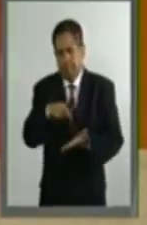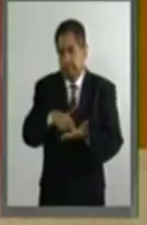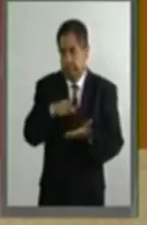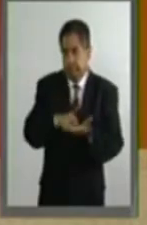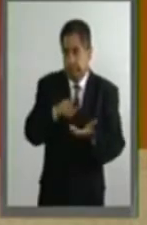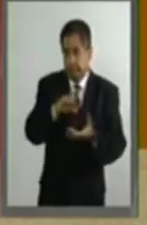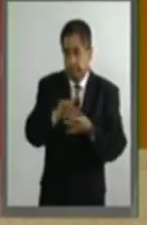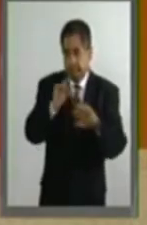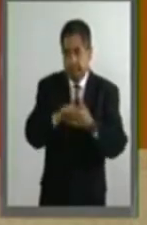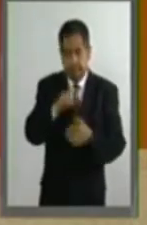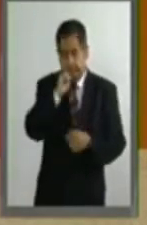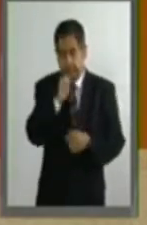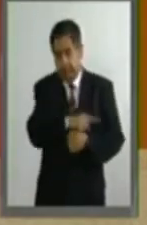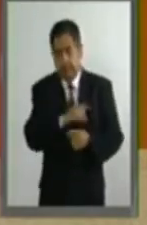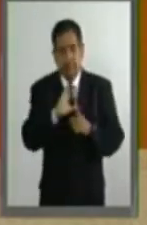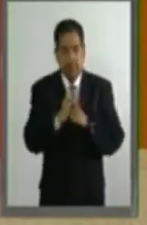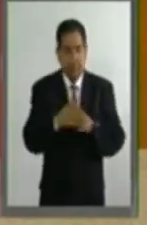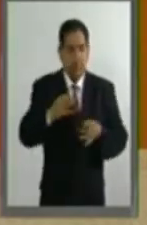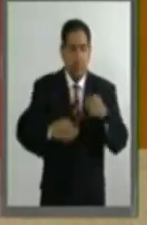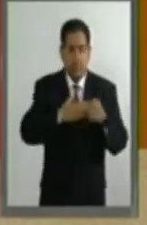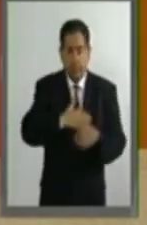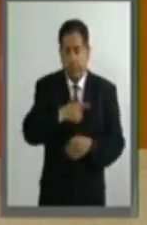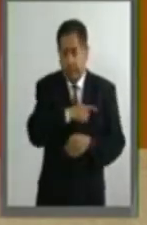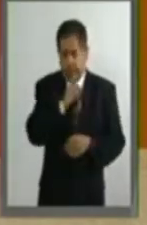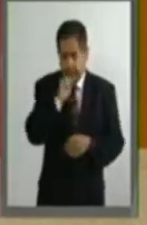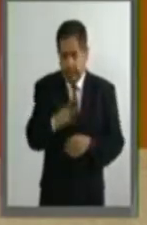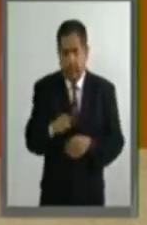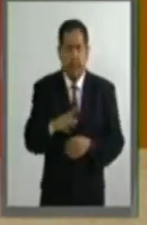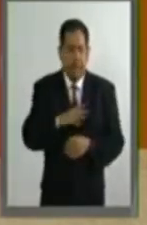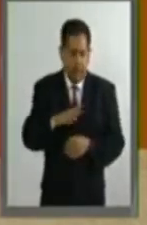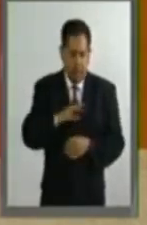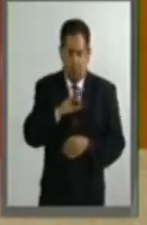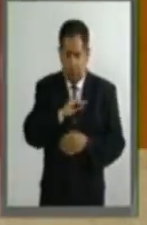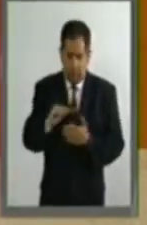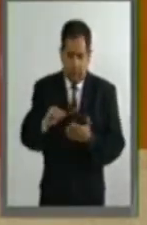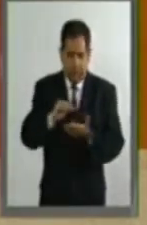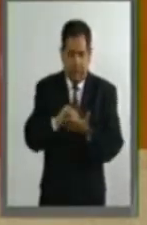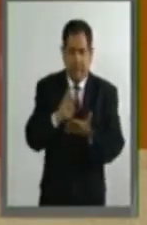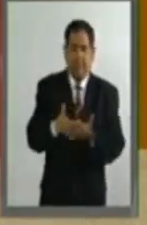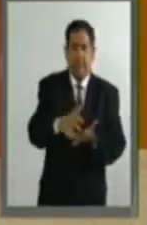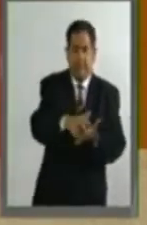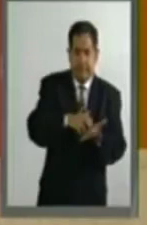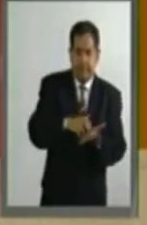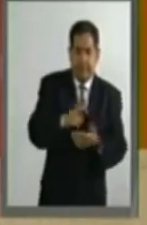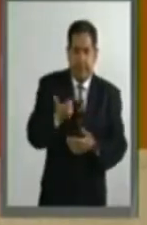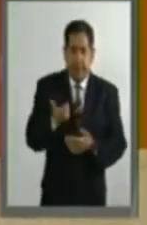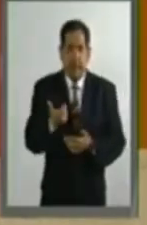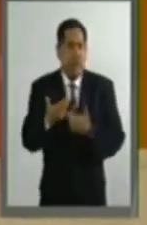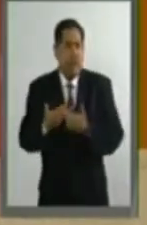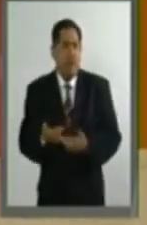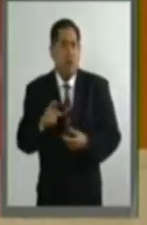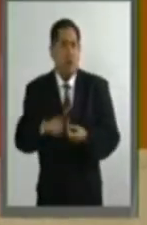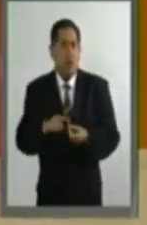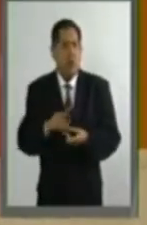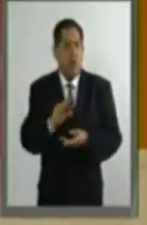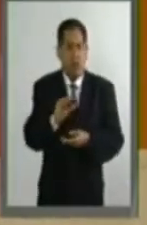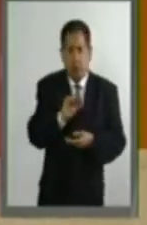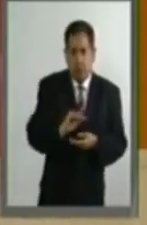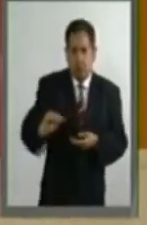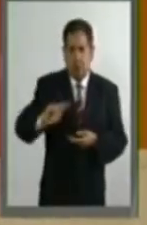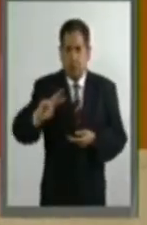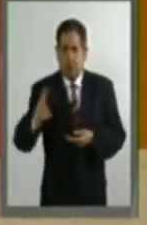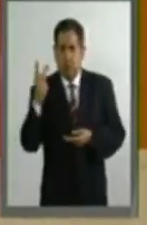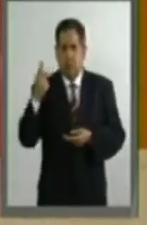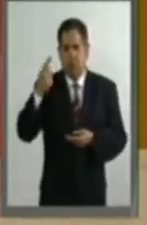refirió la presidenta de la Comisión de Justicia, habrá de destinarse dicho recurso a un reembolso a